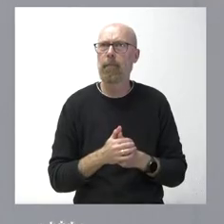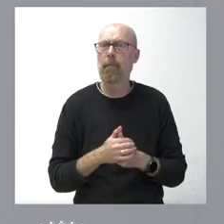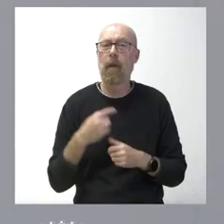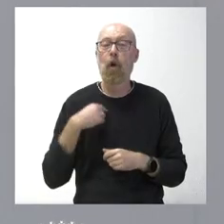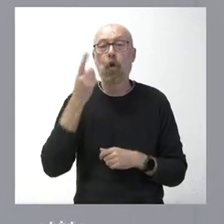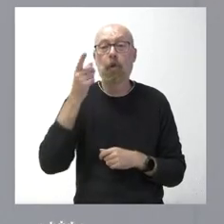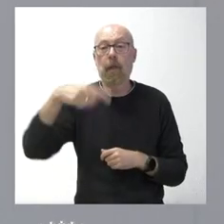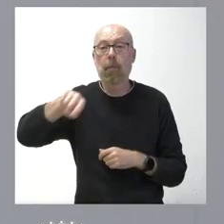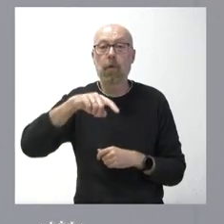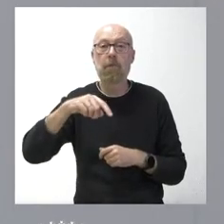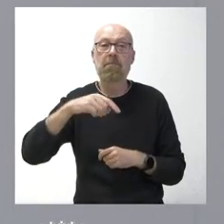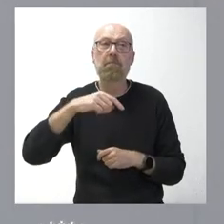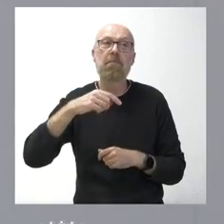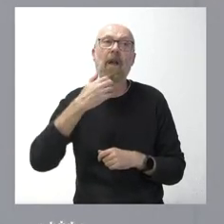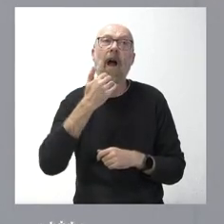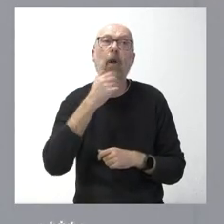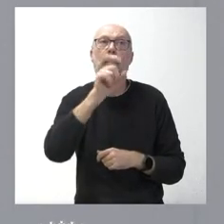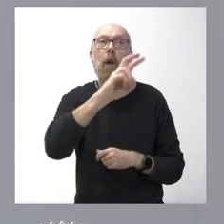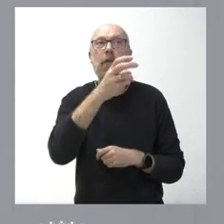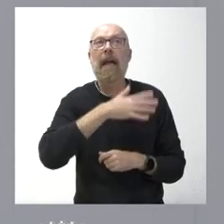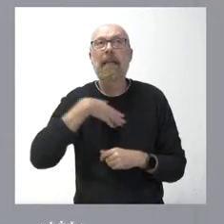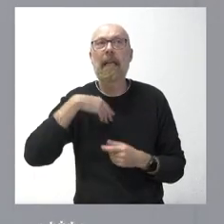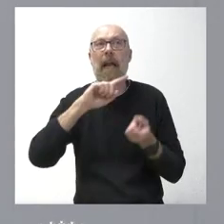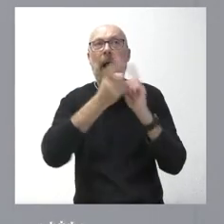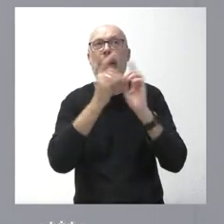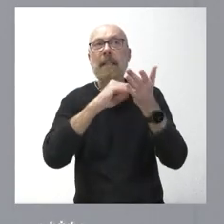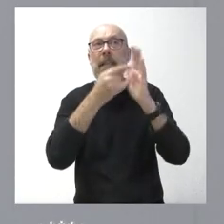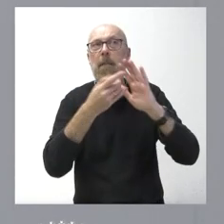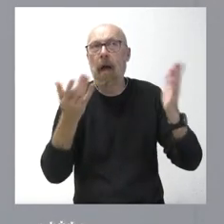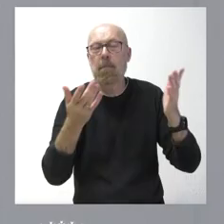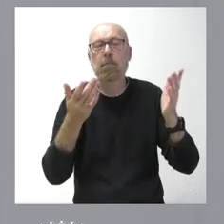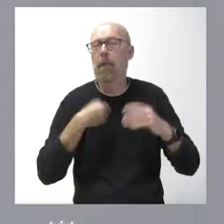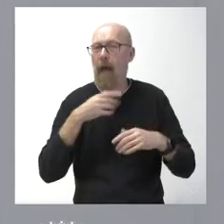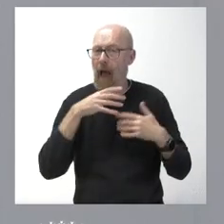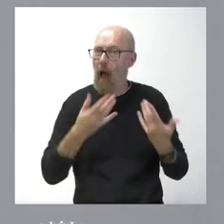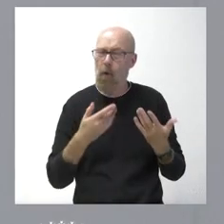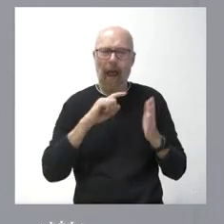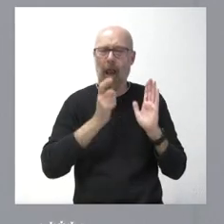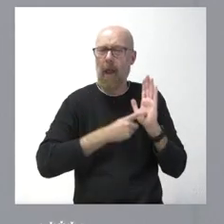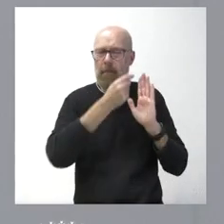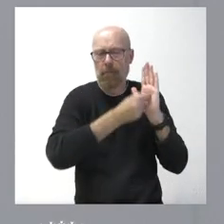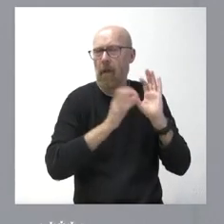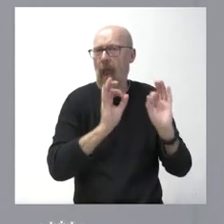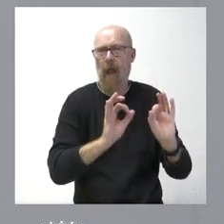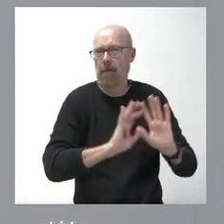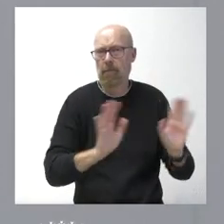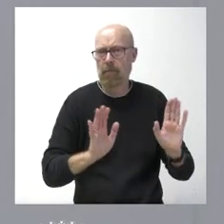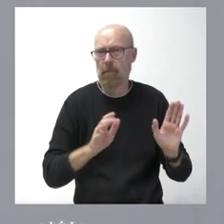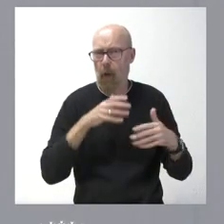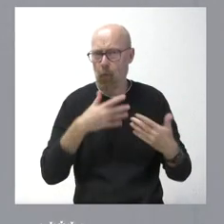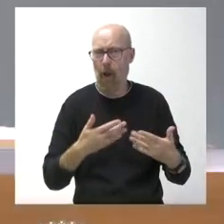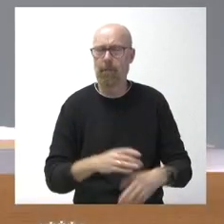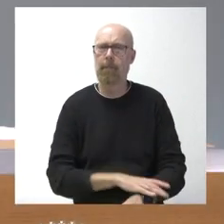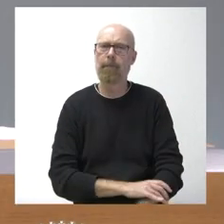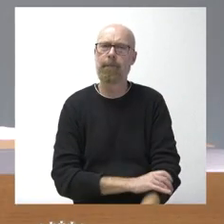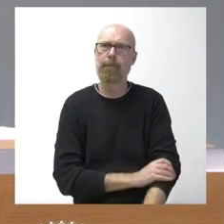alguien cambiar este este sistema por otro distinto pero hoy por hoy es el que está en vigor es el que es de aplicación y es el que es vigente a todos esos